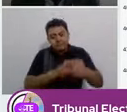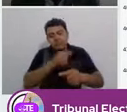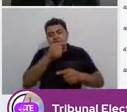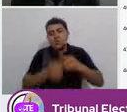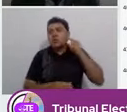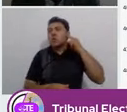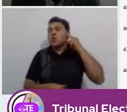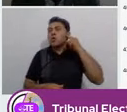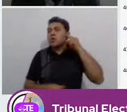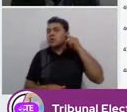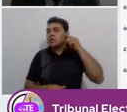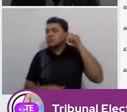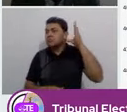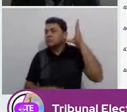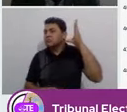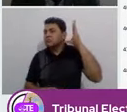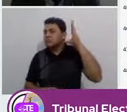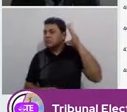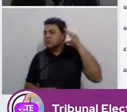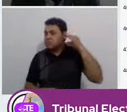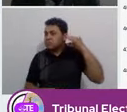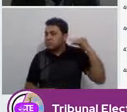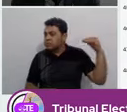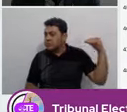auditiva, ¿sí?